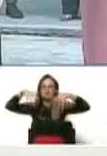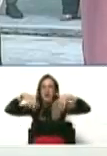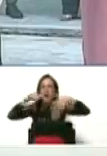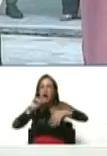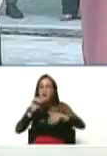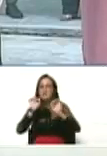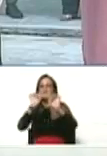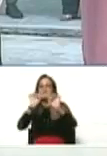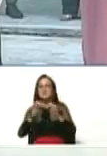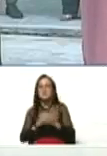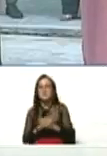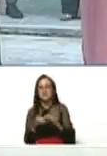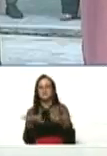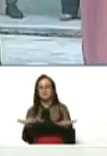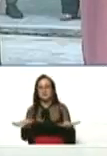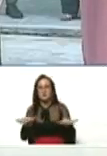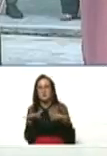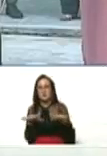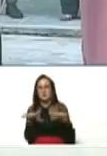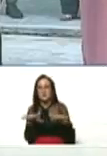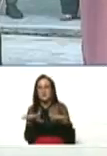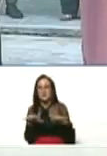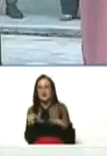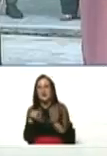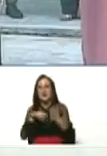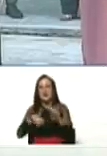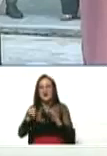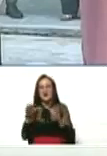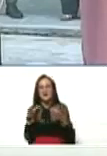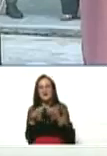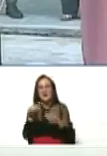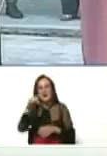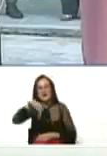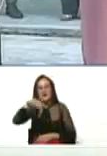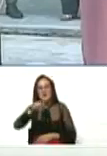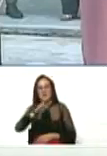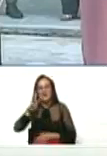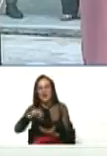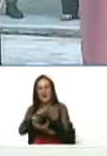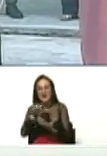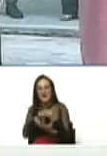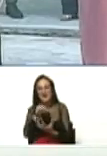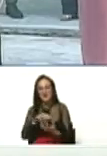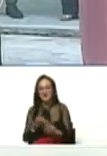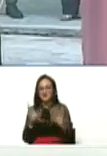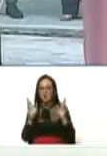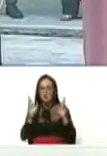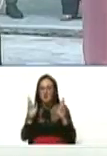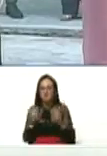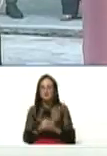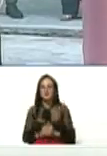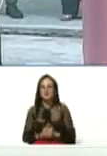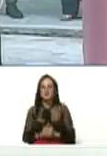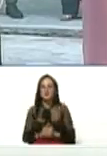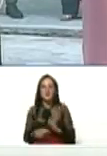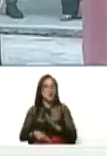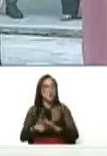poner cacherosos y bonitos estos bloques aquí de la zona central y del 23 de enero. Vamos a caerle de una